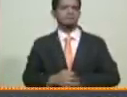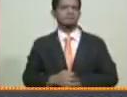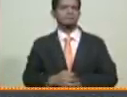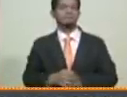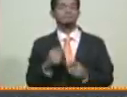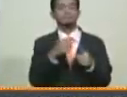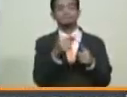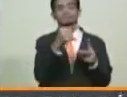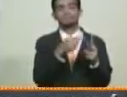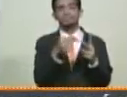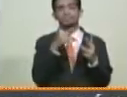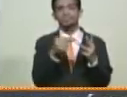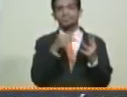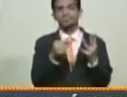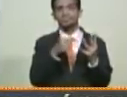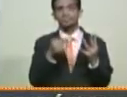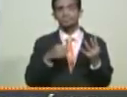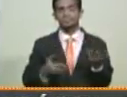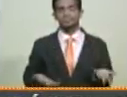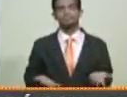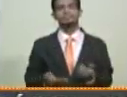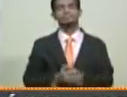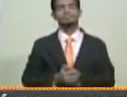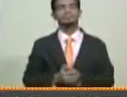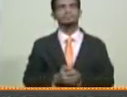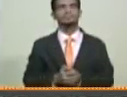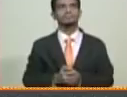Etcétera, etcétera, etcétera. ¿Y quedaba qué?